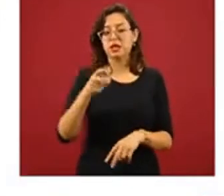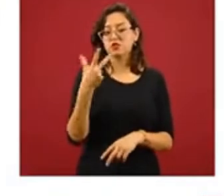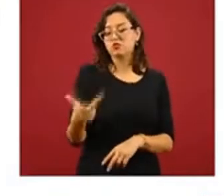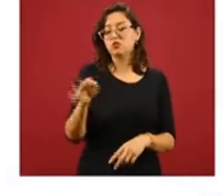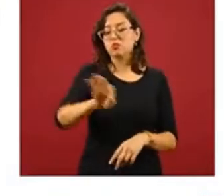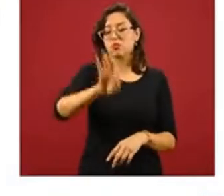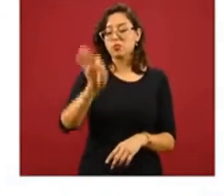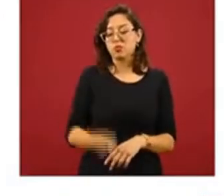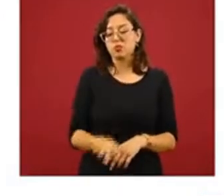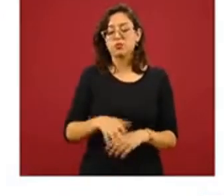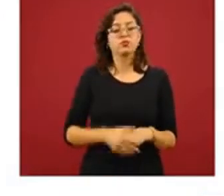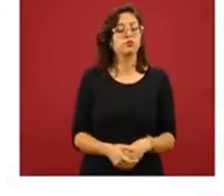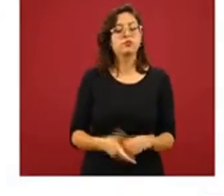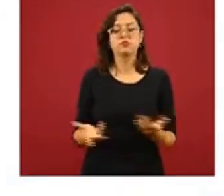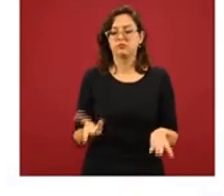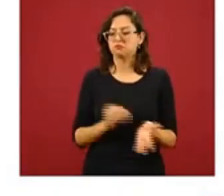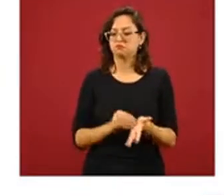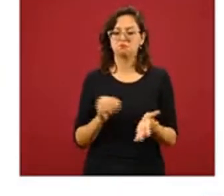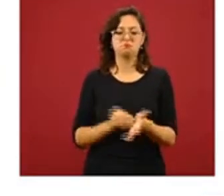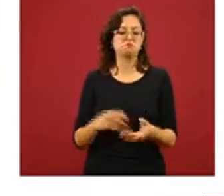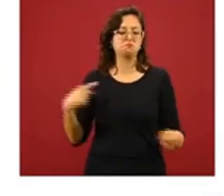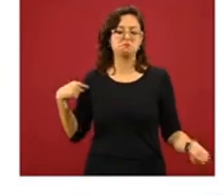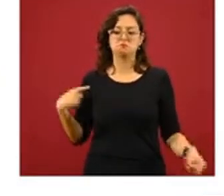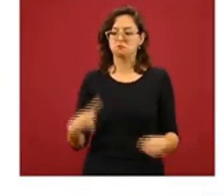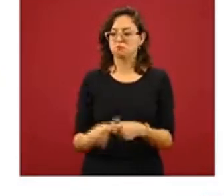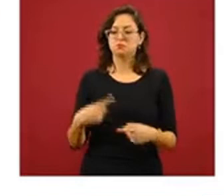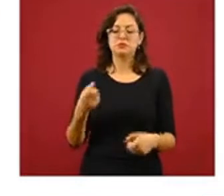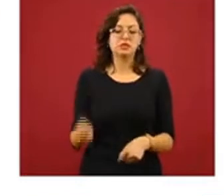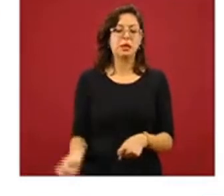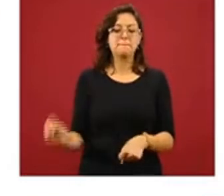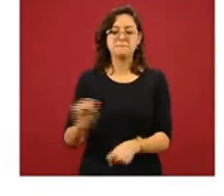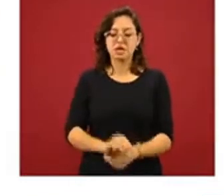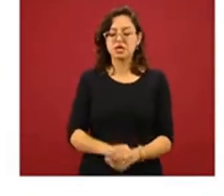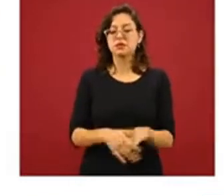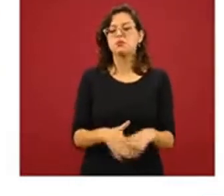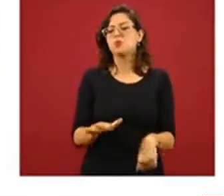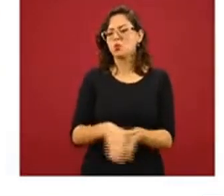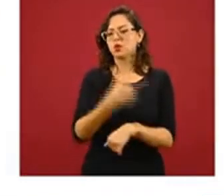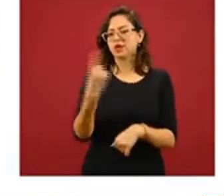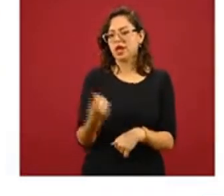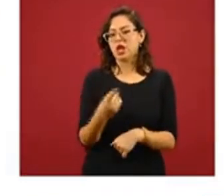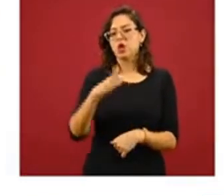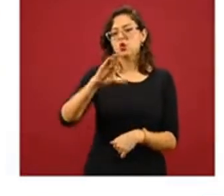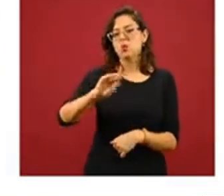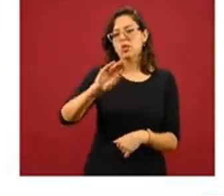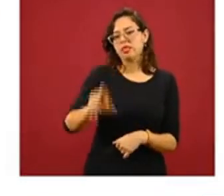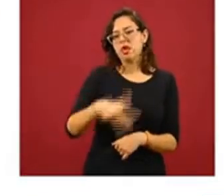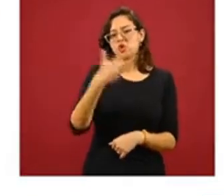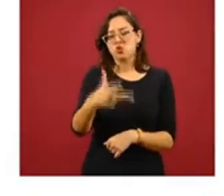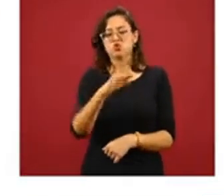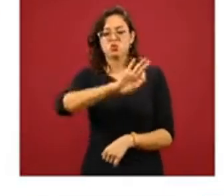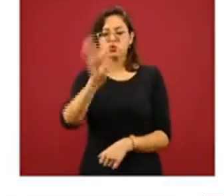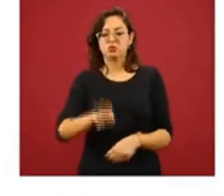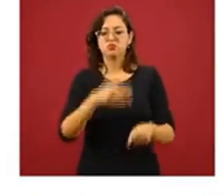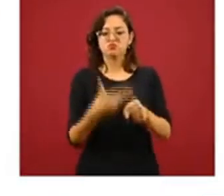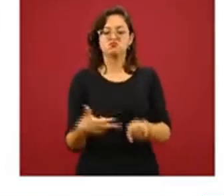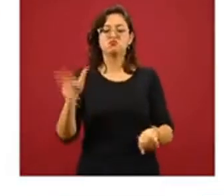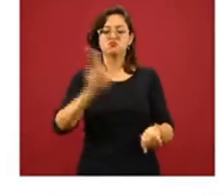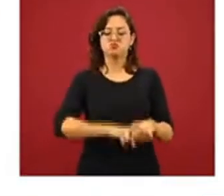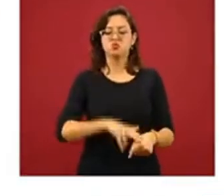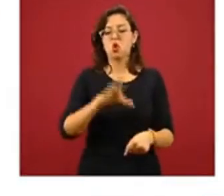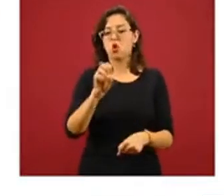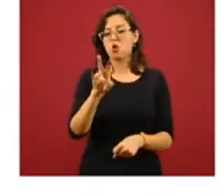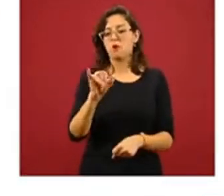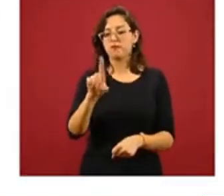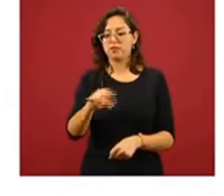prácticamente porcentajes que se han mantenido durante toda la semana, y esto lo sabemos gracias a que el 98% de las unidades COVID en el